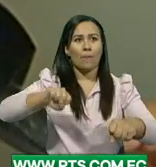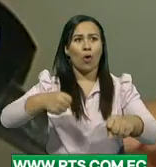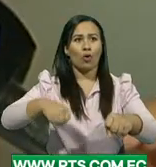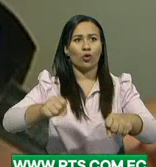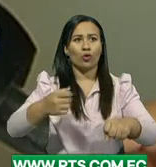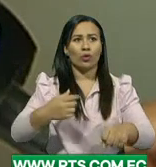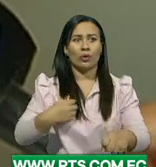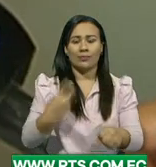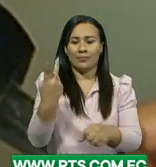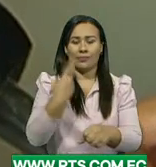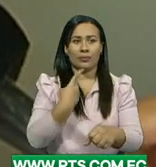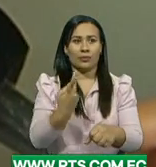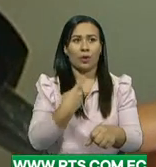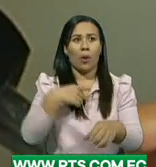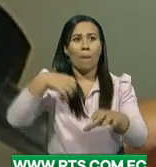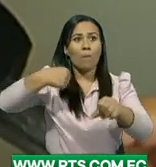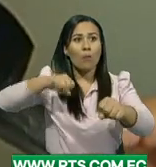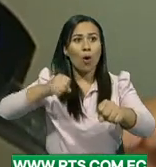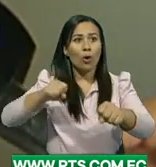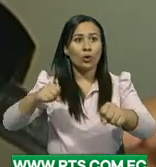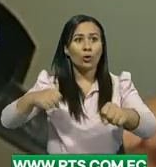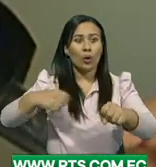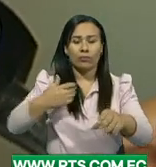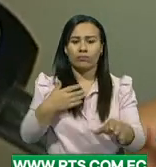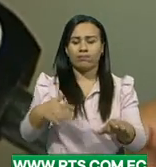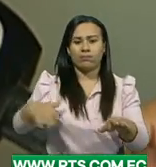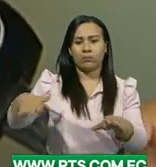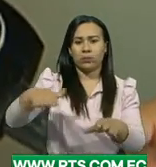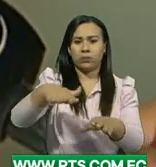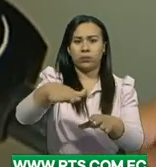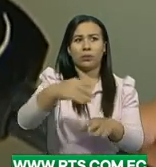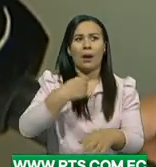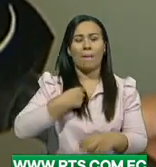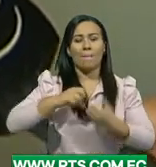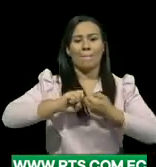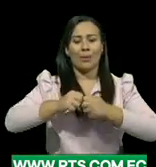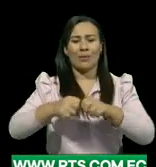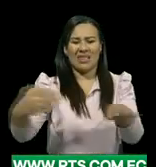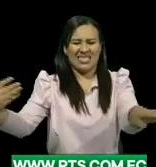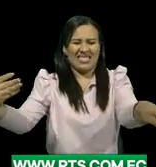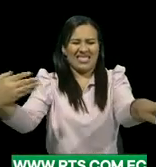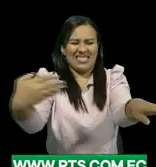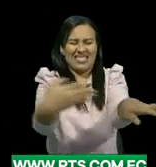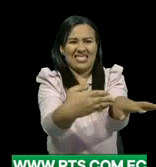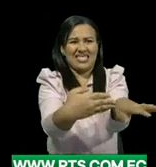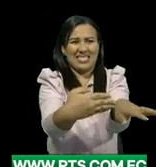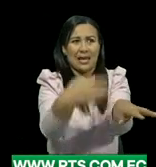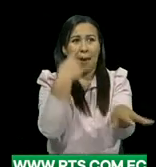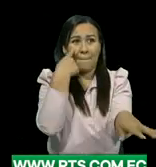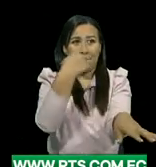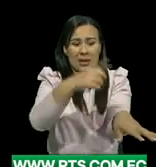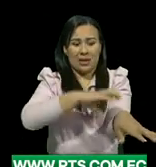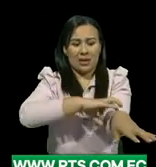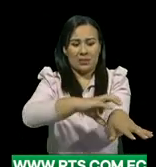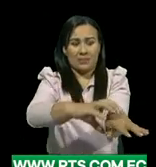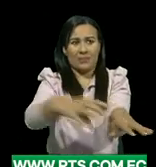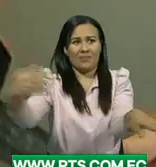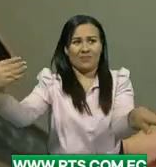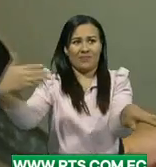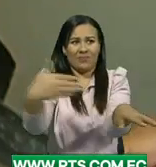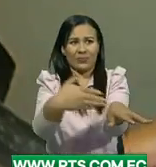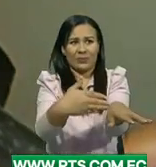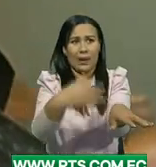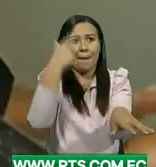mí y a mi acompañante en lo que es en el lado izquierdo. En mi caso tuve un problema, se me incrustó un fierro en la pierna. Este